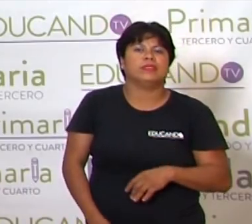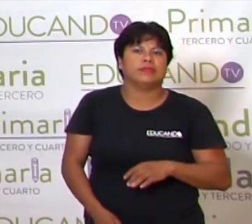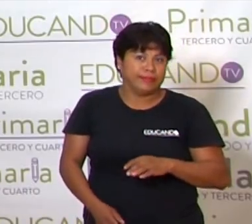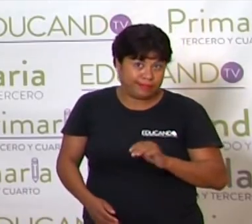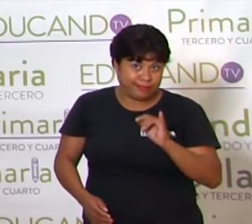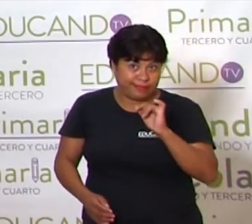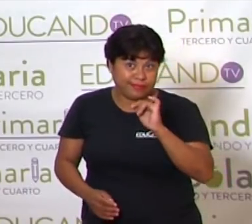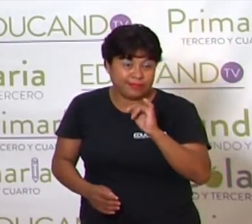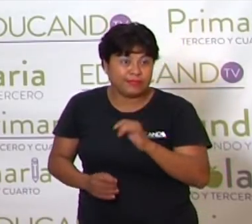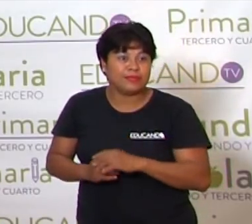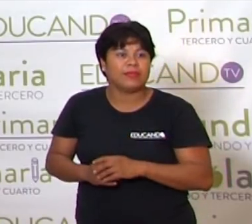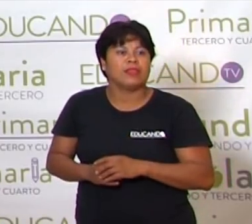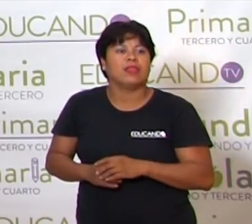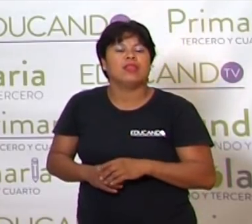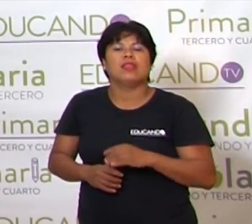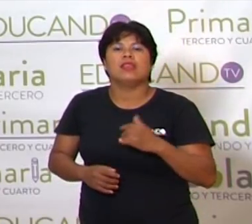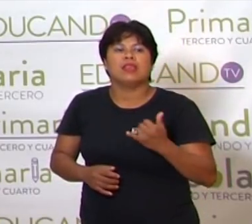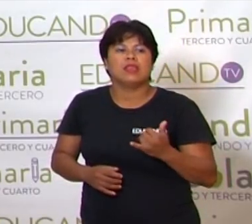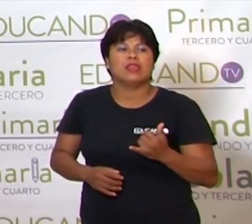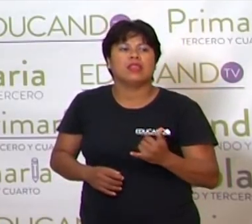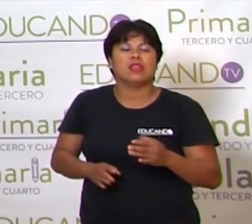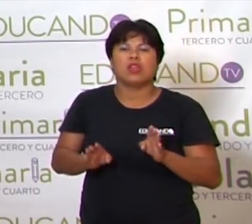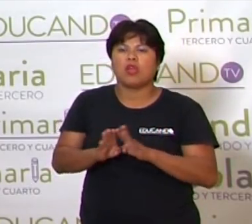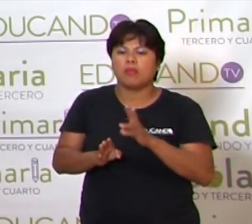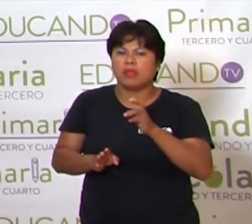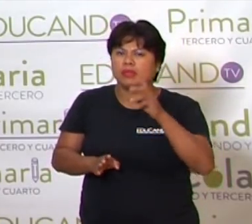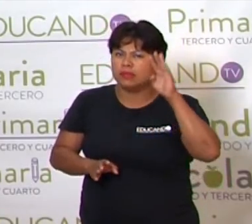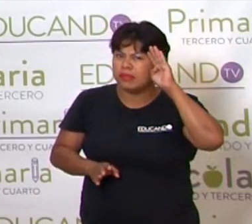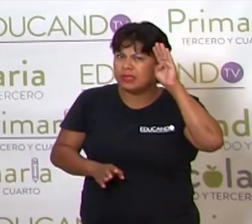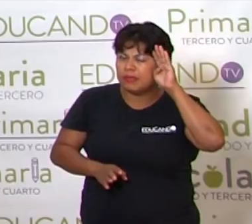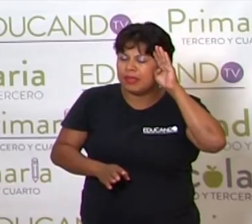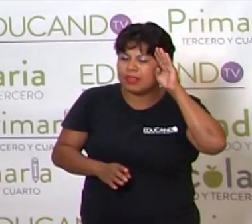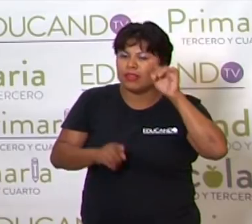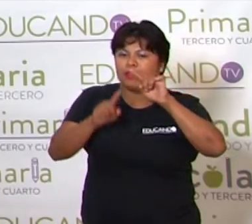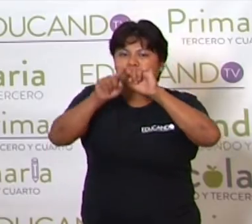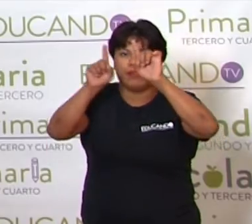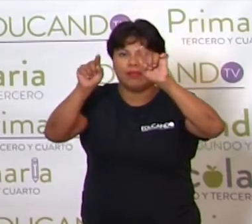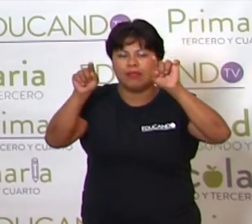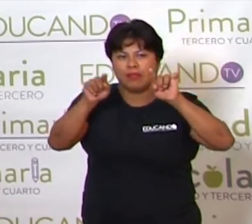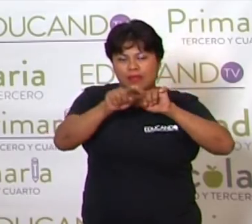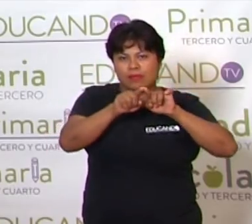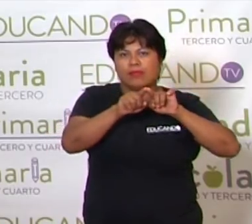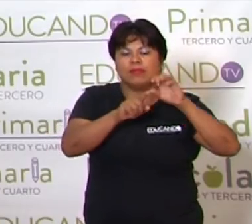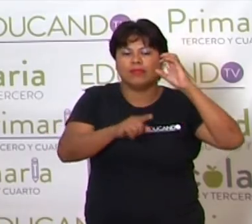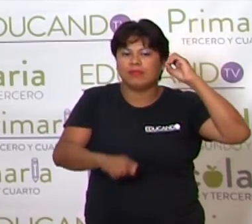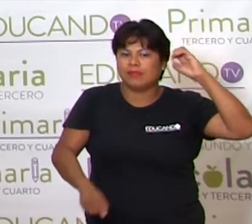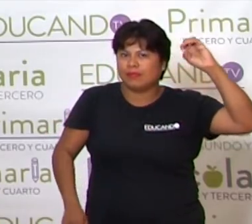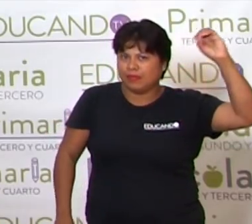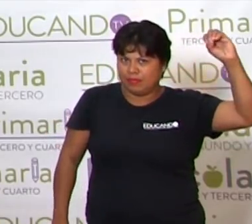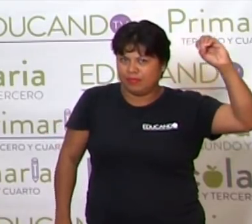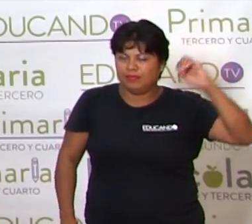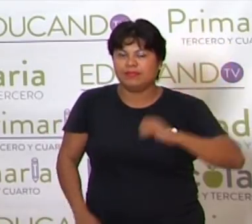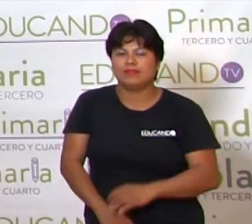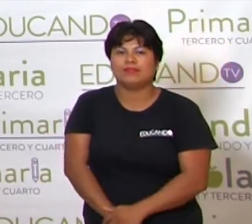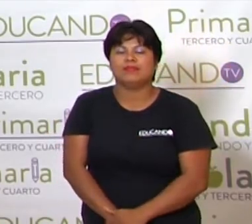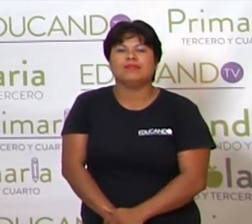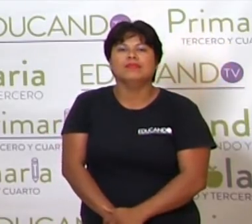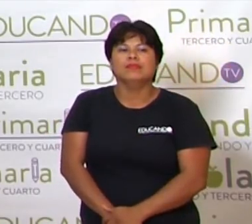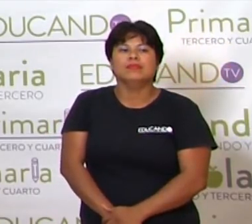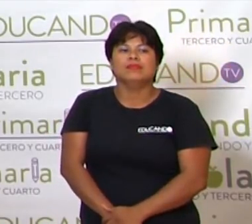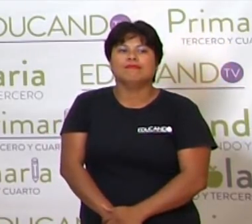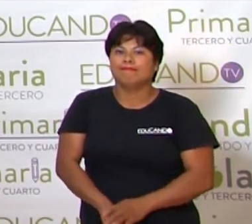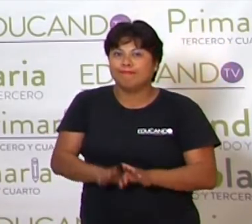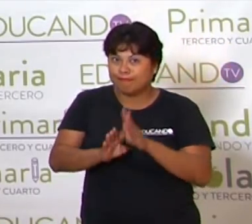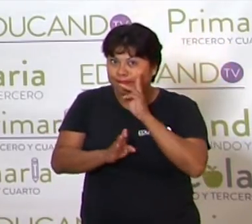equivoco? Y como es un pensamiento, tiene que ir así. ¿Qué